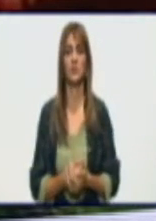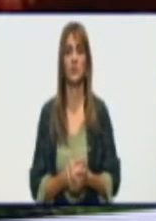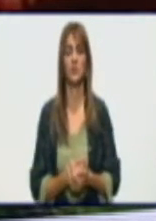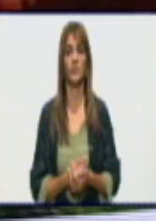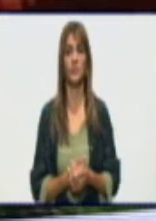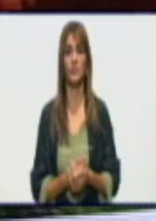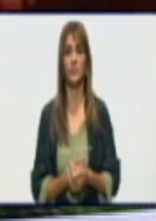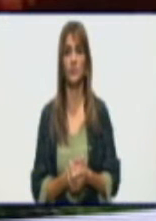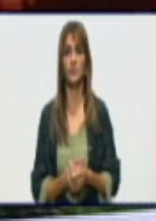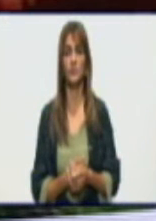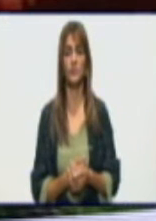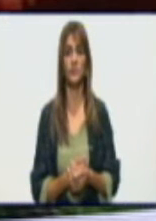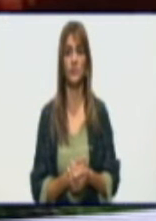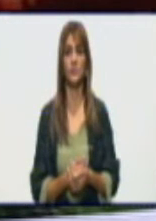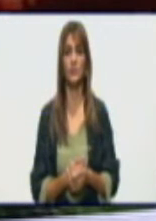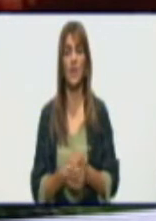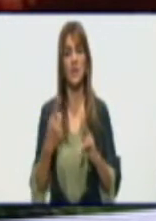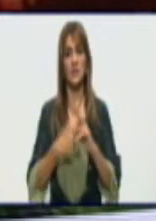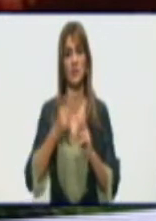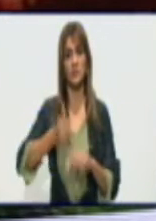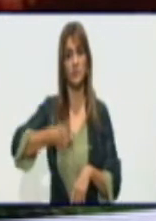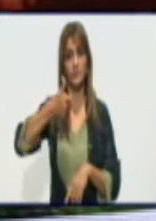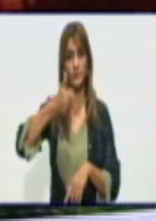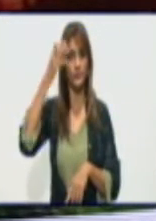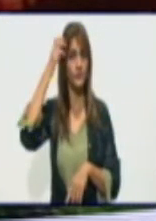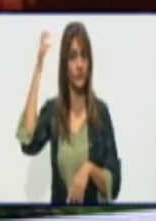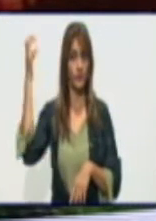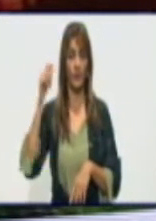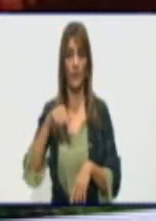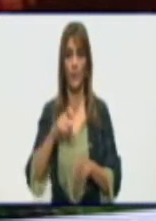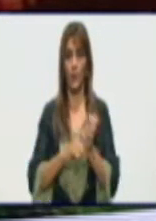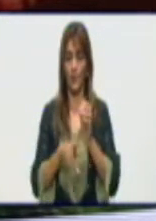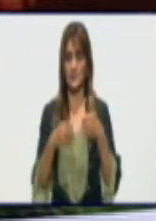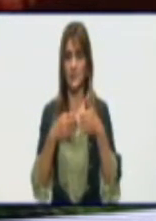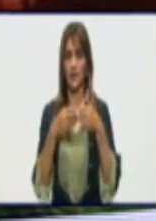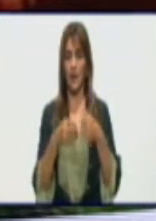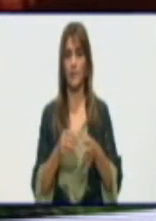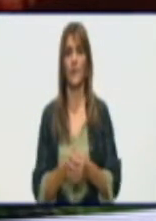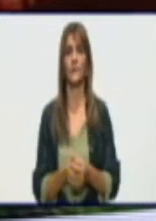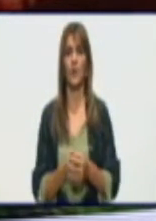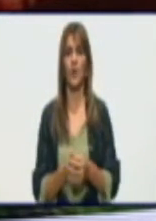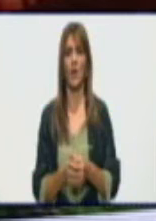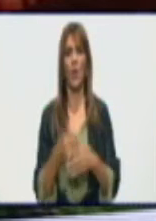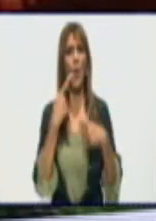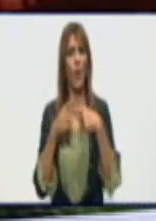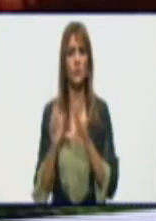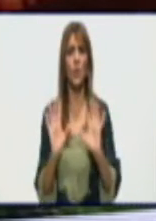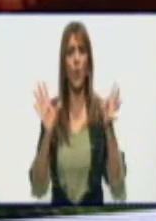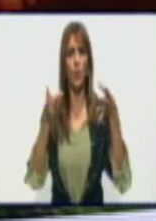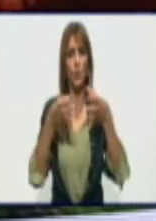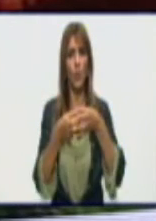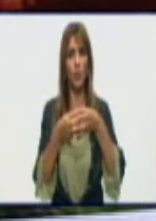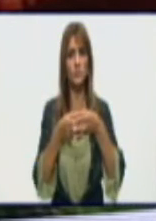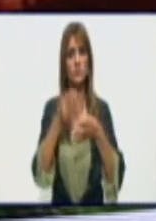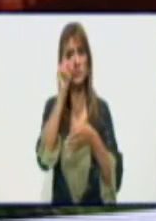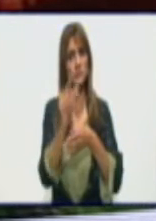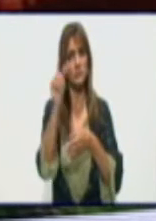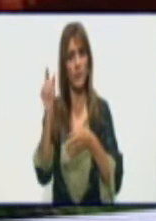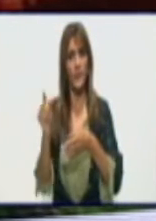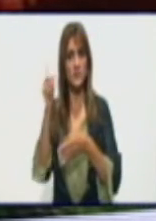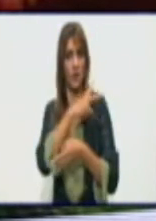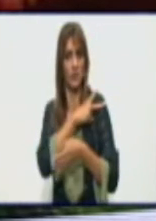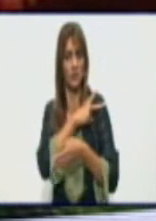partido en Granma, y Francisco Escribano Cruz, gobernador del territorio, junto a una comitiva de trabajo visitaron el municipio de